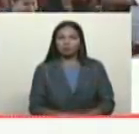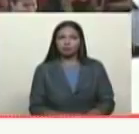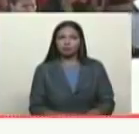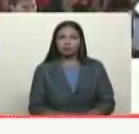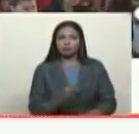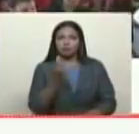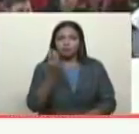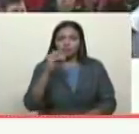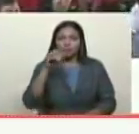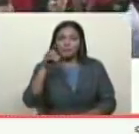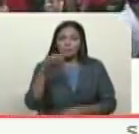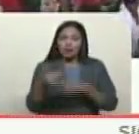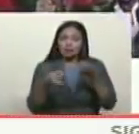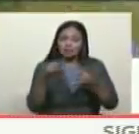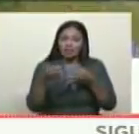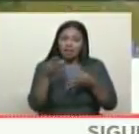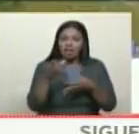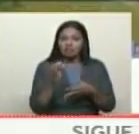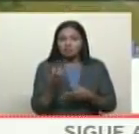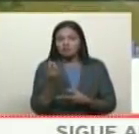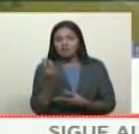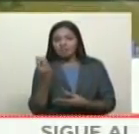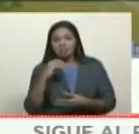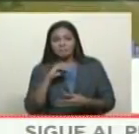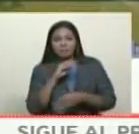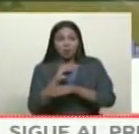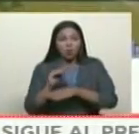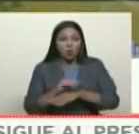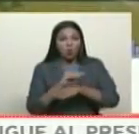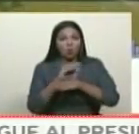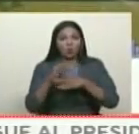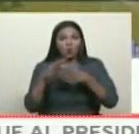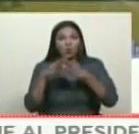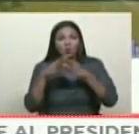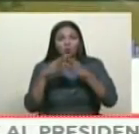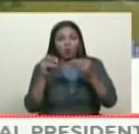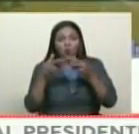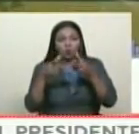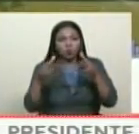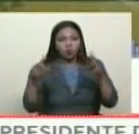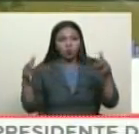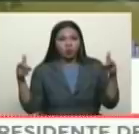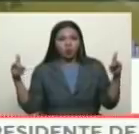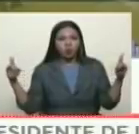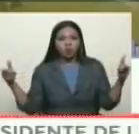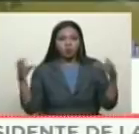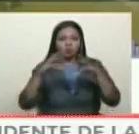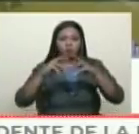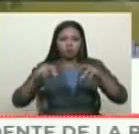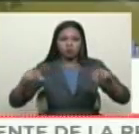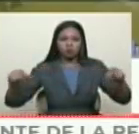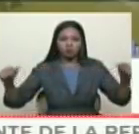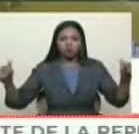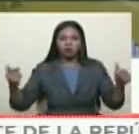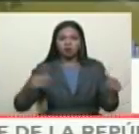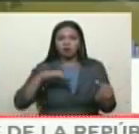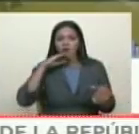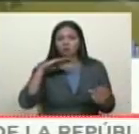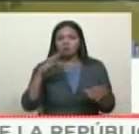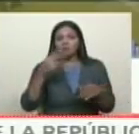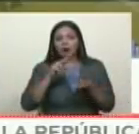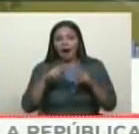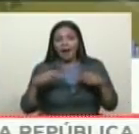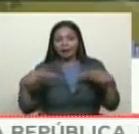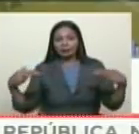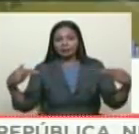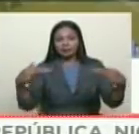Falta mucho por hacer para cubrir toda la extensidad territorial de hectáreas que necesitamos